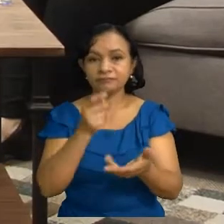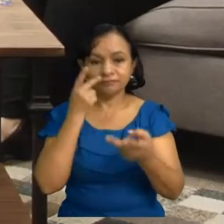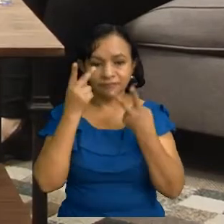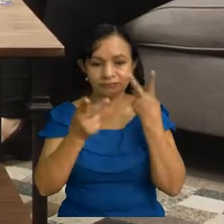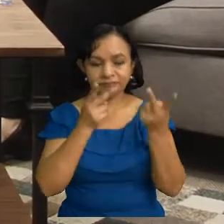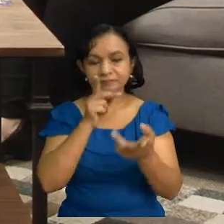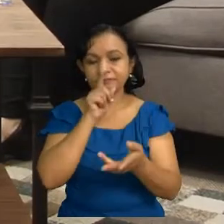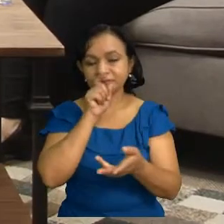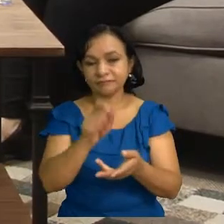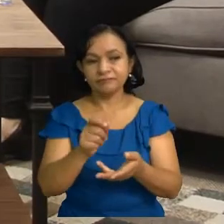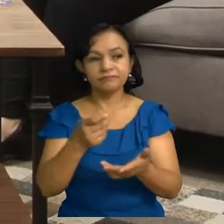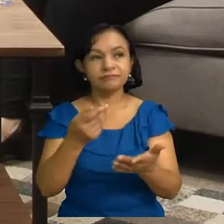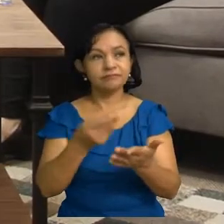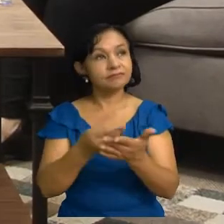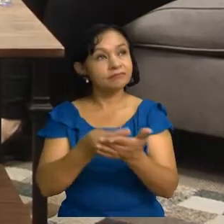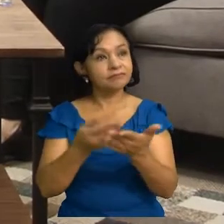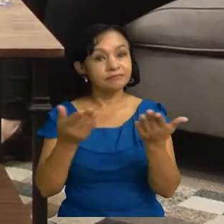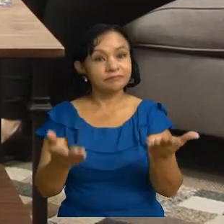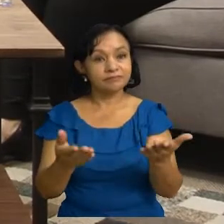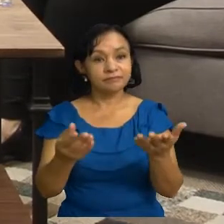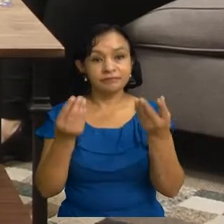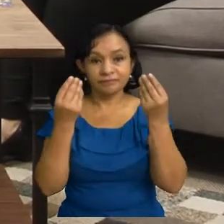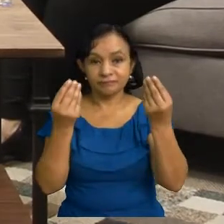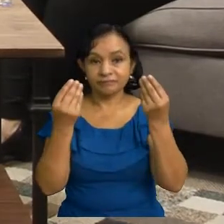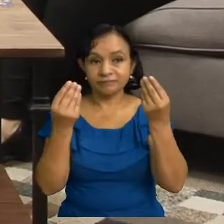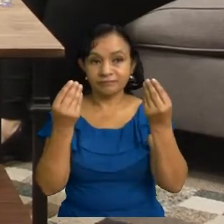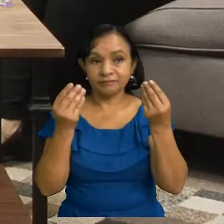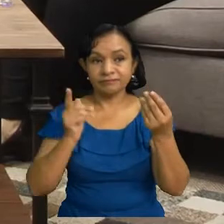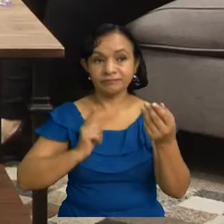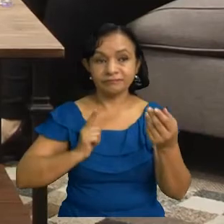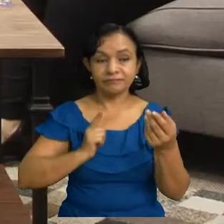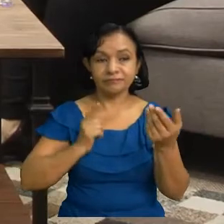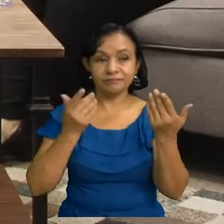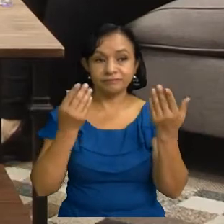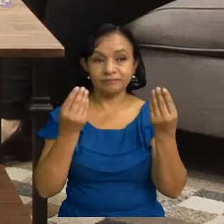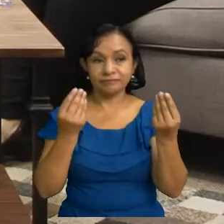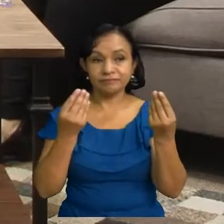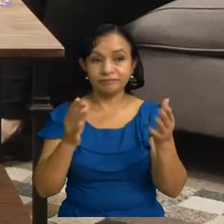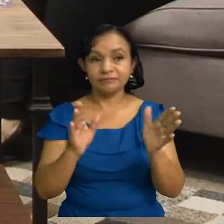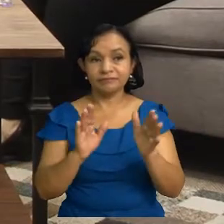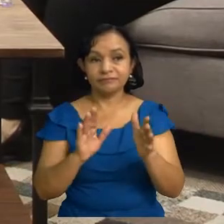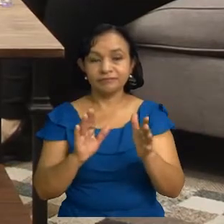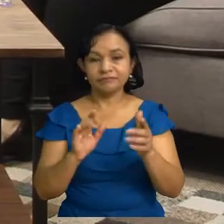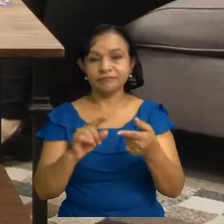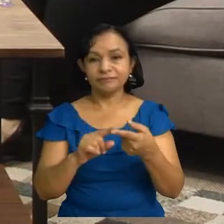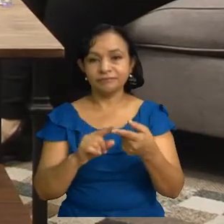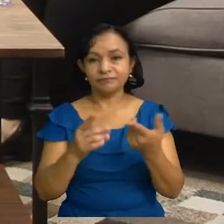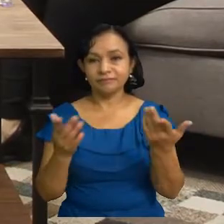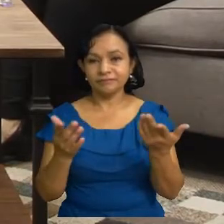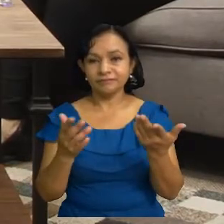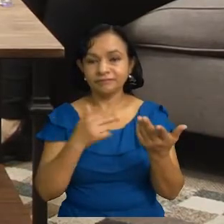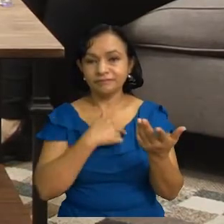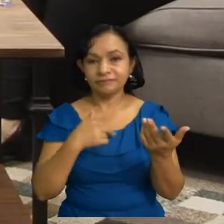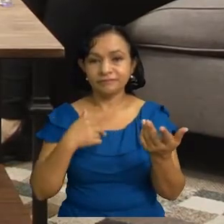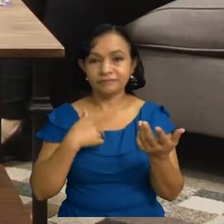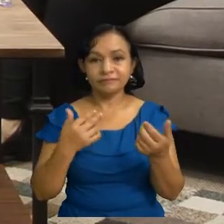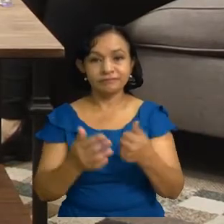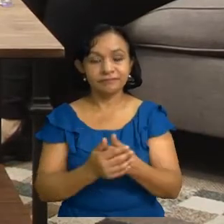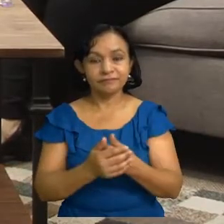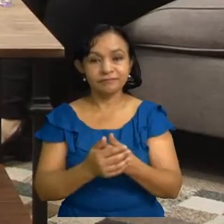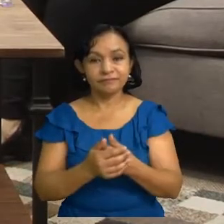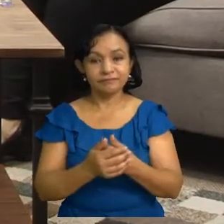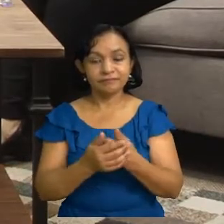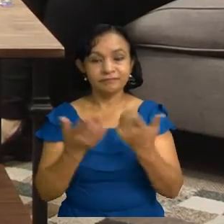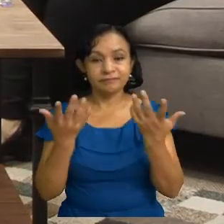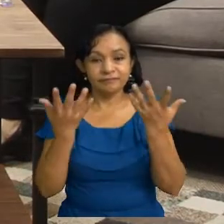se lo lleva claro que sí porque además contiene bastante bastante calidad artística en el bosque